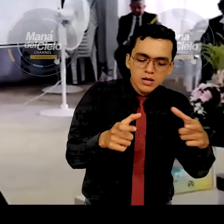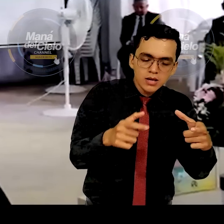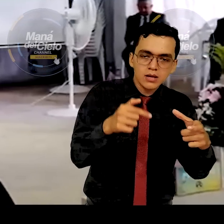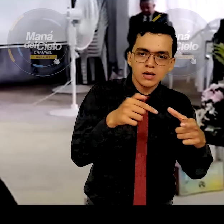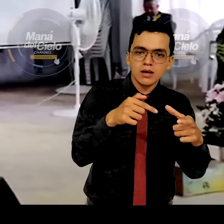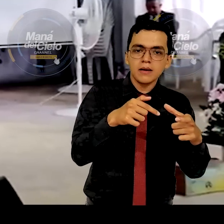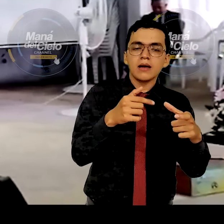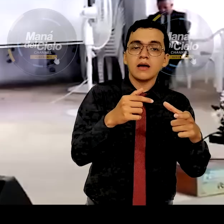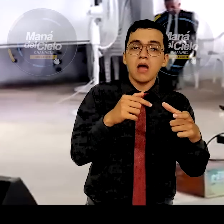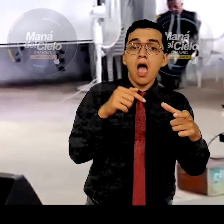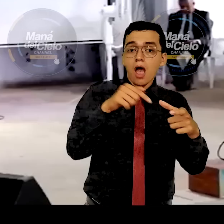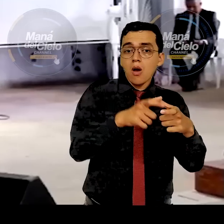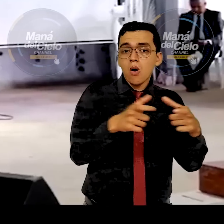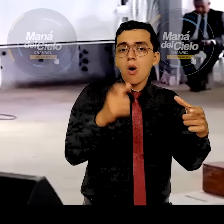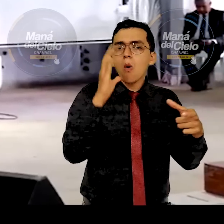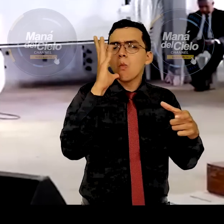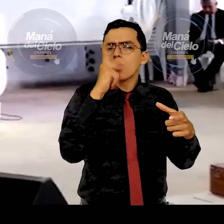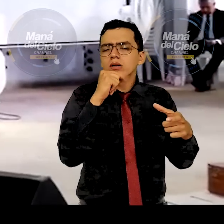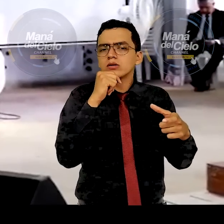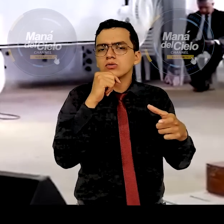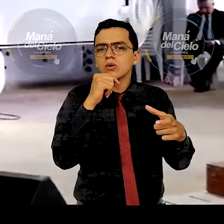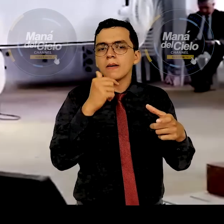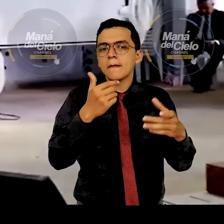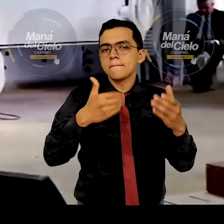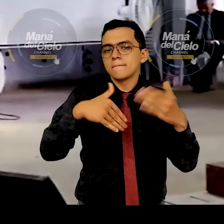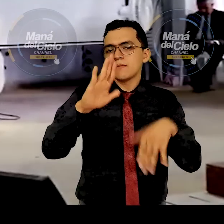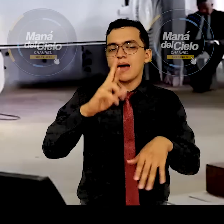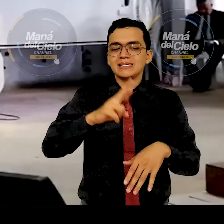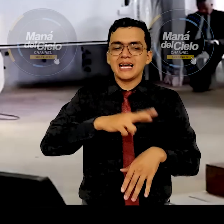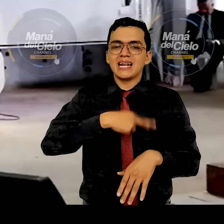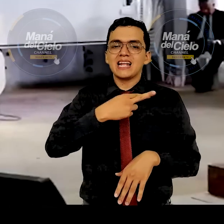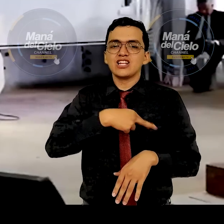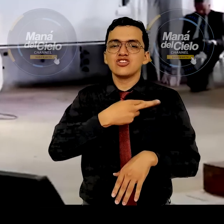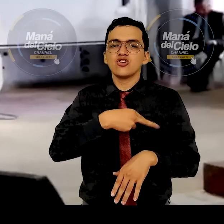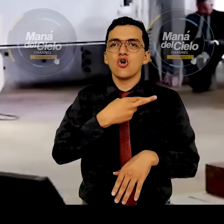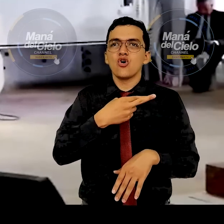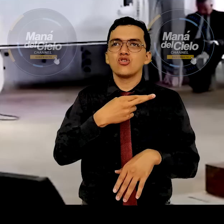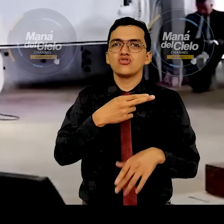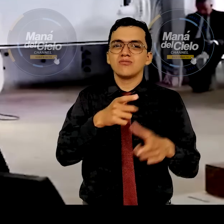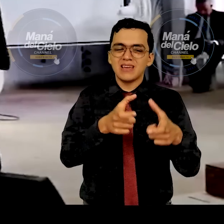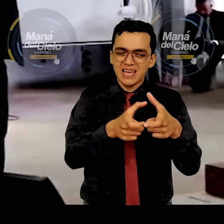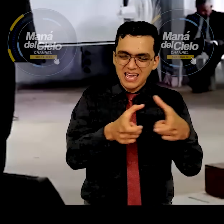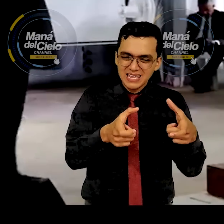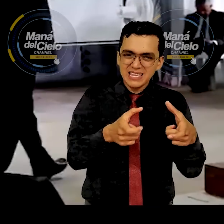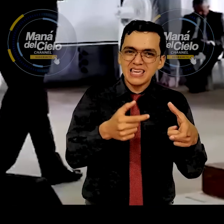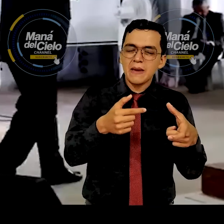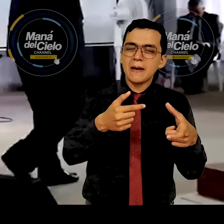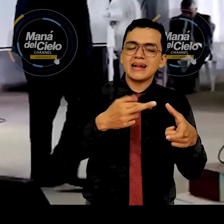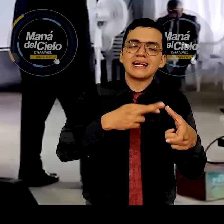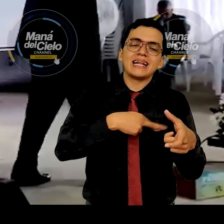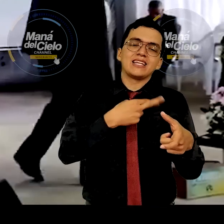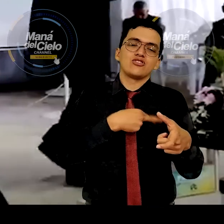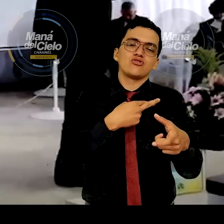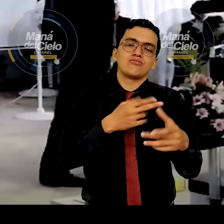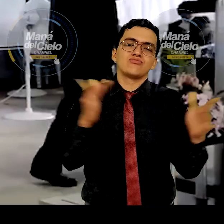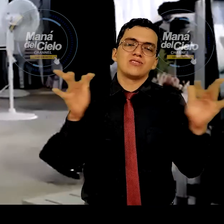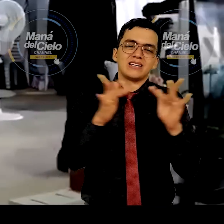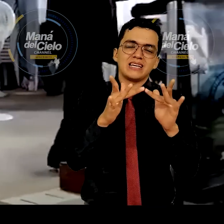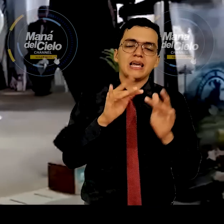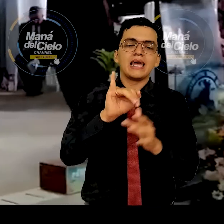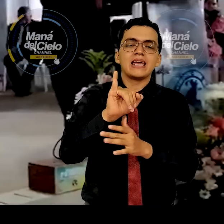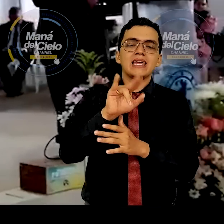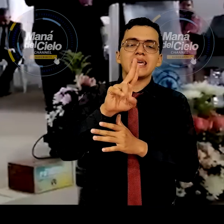Pero como eran bonitas, se las regalaron los cristianos a las novias, a la mamá, a papá. Pero eran